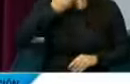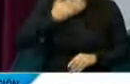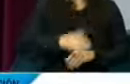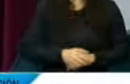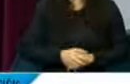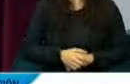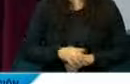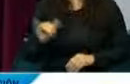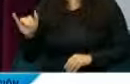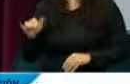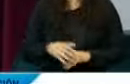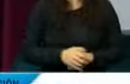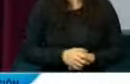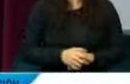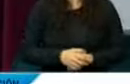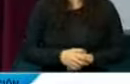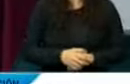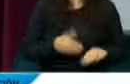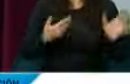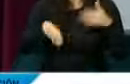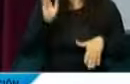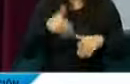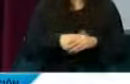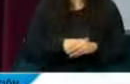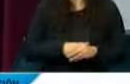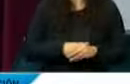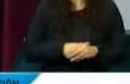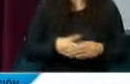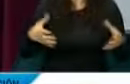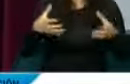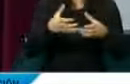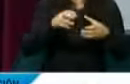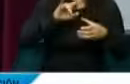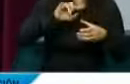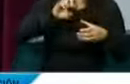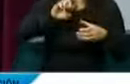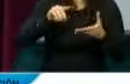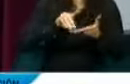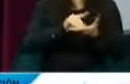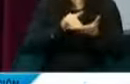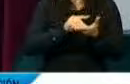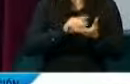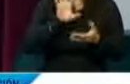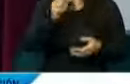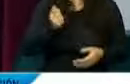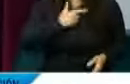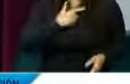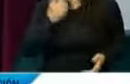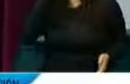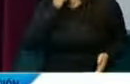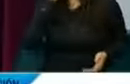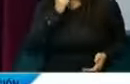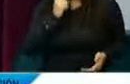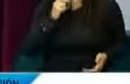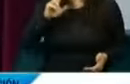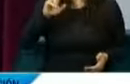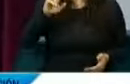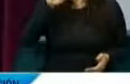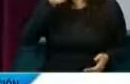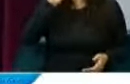vacía puedan aprender o puedan prestar atención o puedan realmente tener los nutrientes necesarios como para que